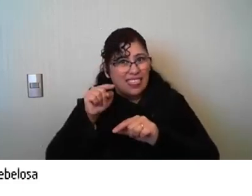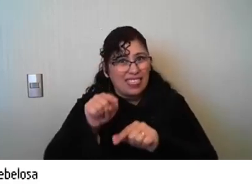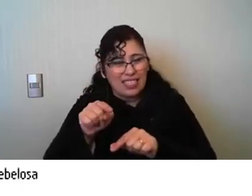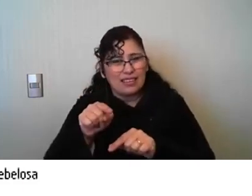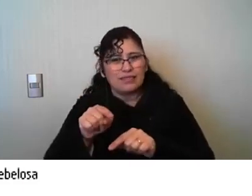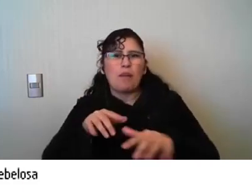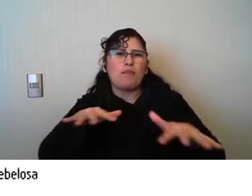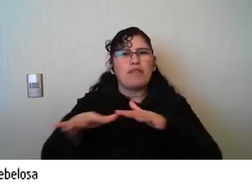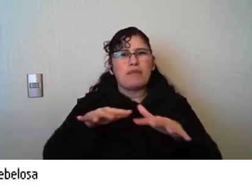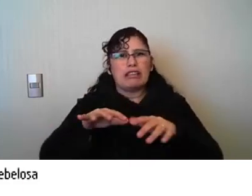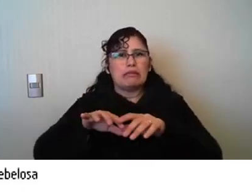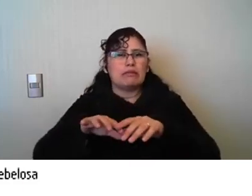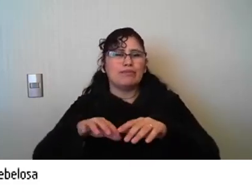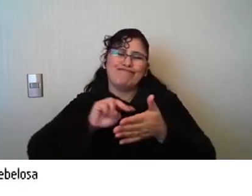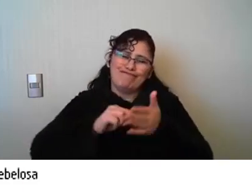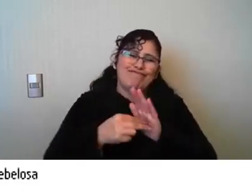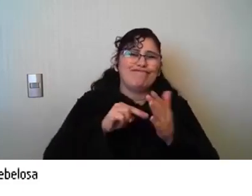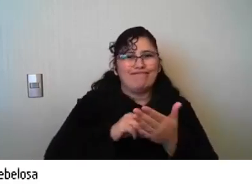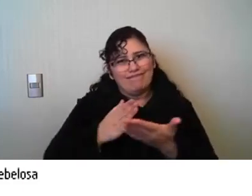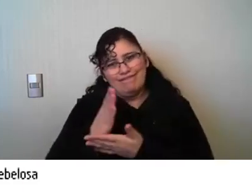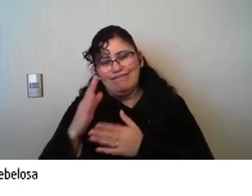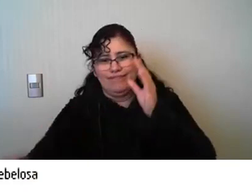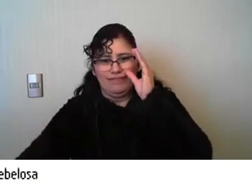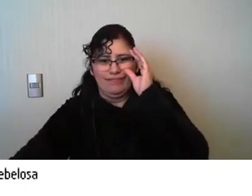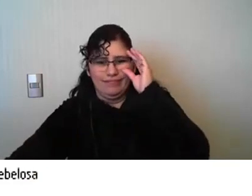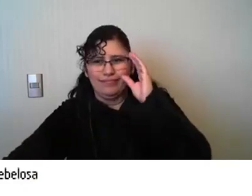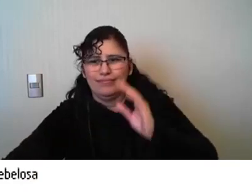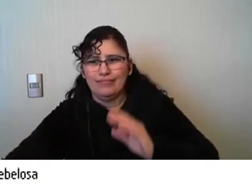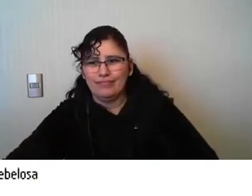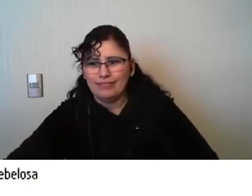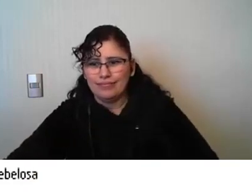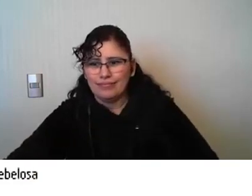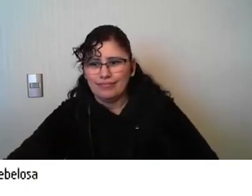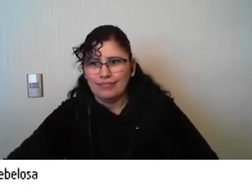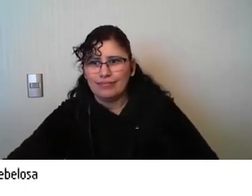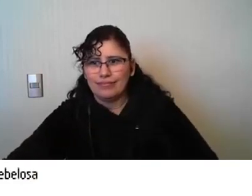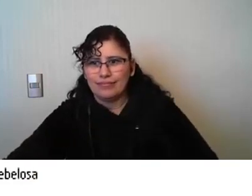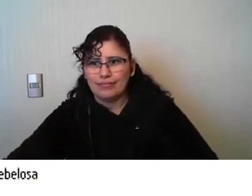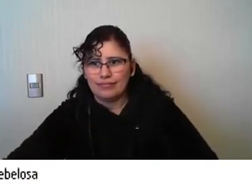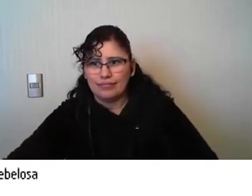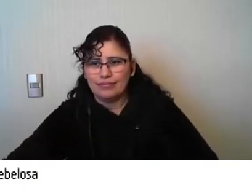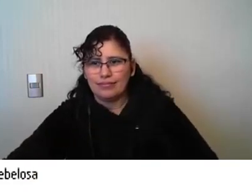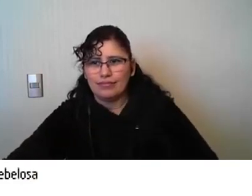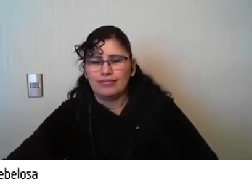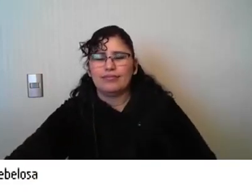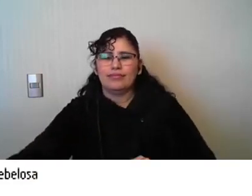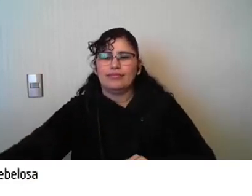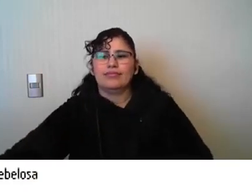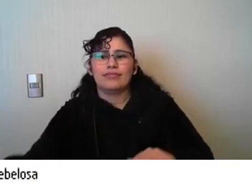Bien, ahí tenemos el circuito del paleocerebelo o espinocerebelo. Recuerden, espino de médula